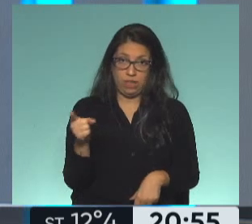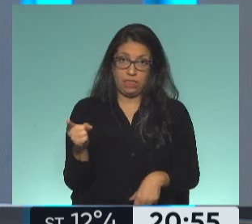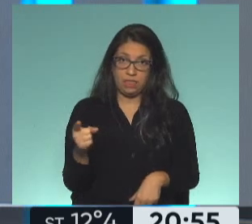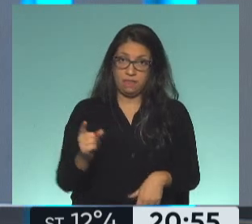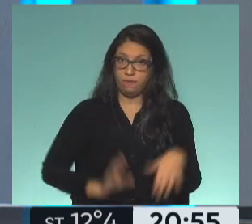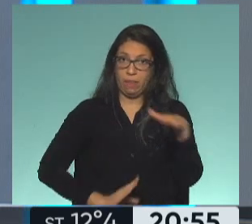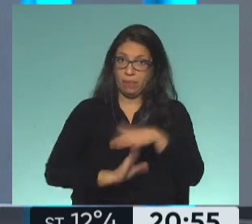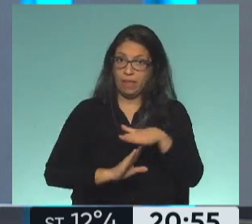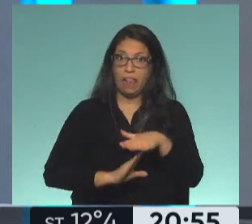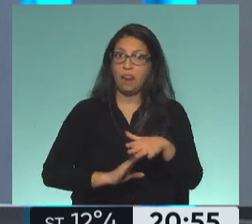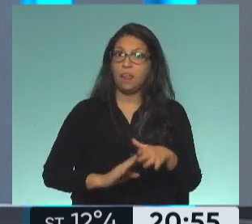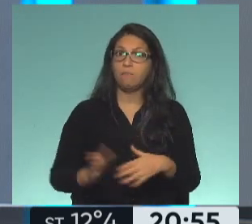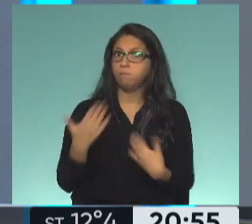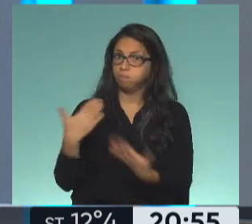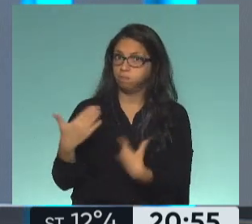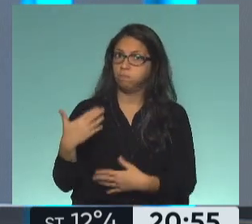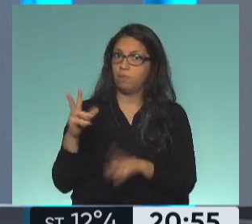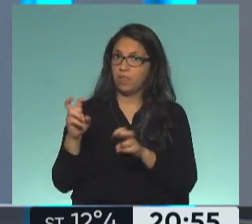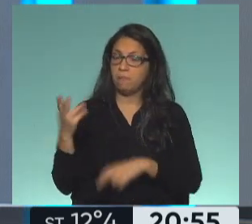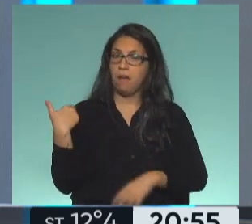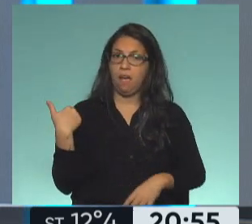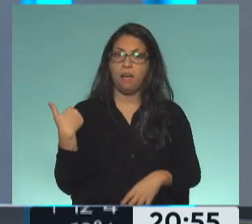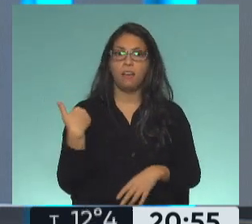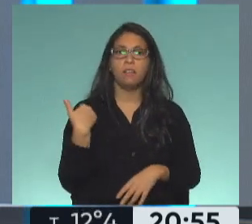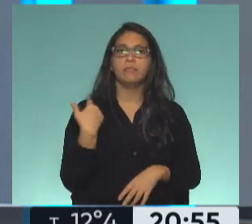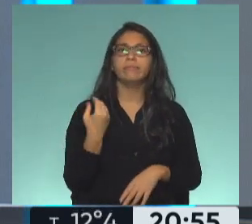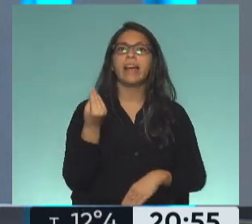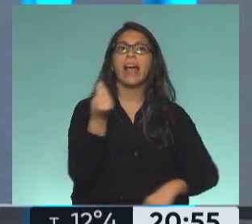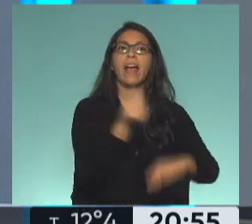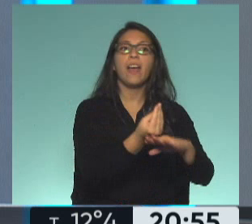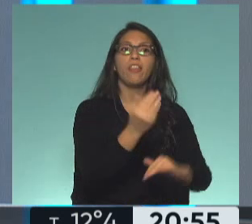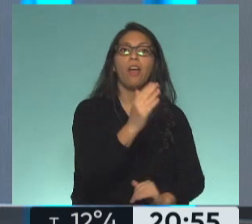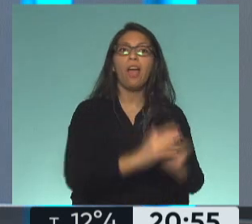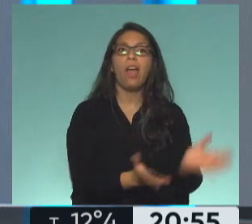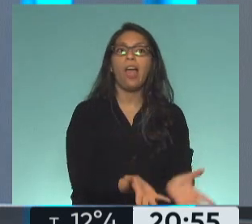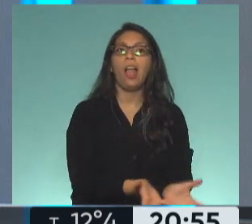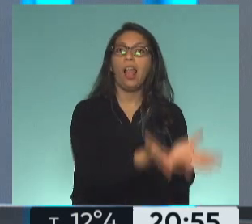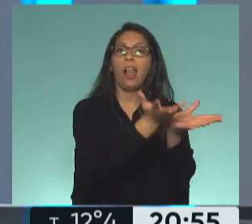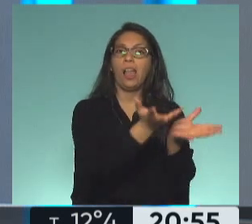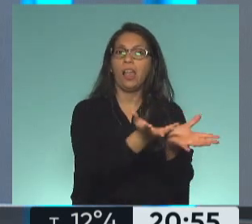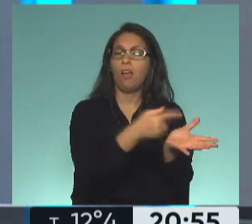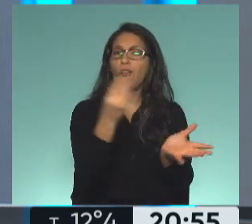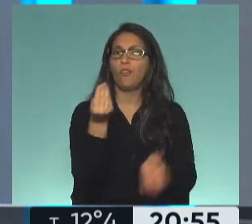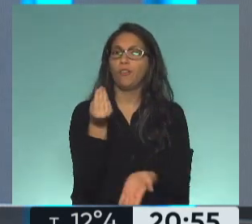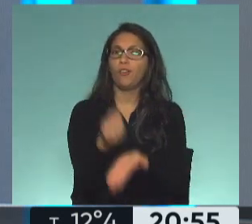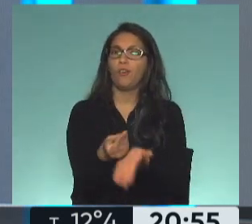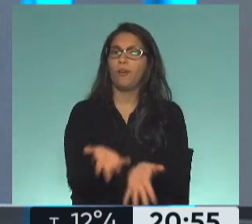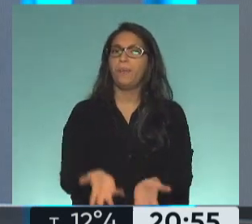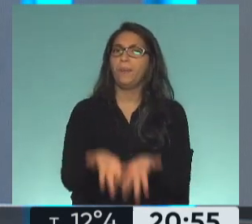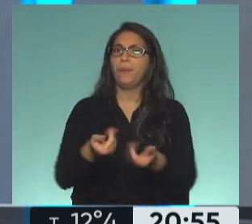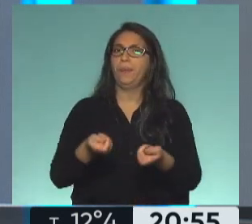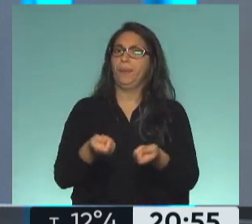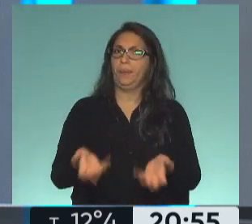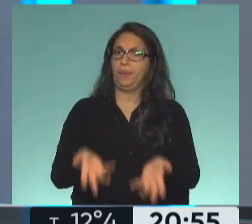charlábamos el otro día. Creo que no da lo mismo crear un candidato o fogonear un candidato que esté